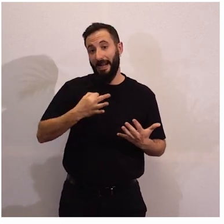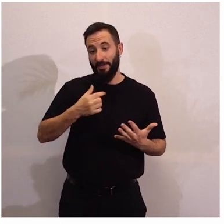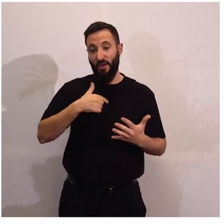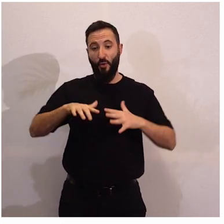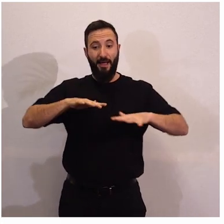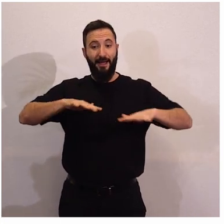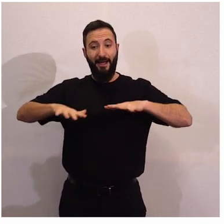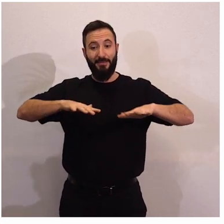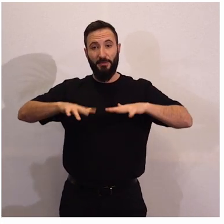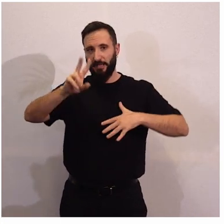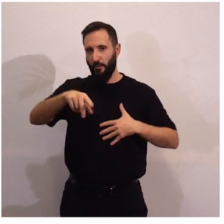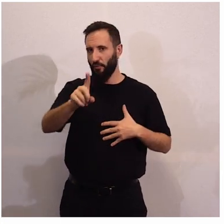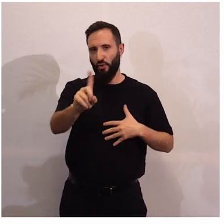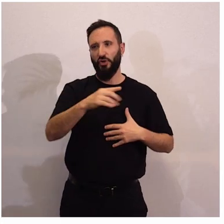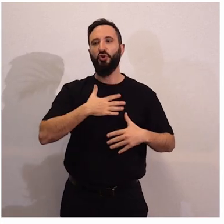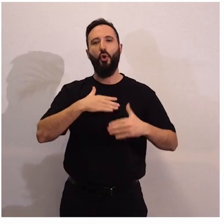activista, soy usuaria